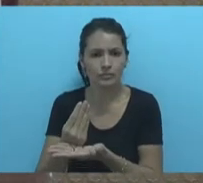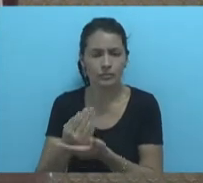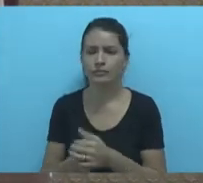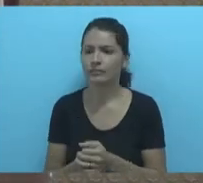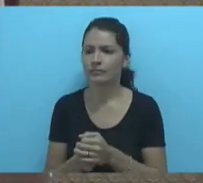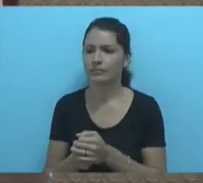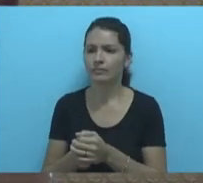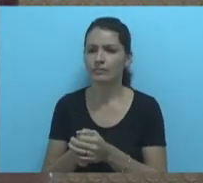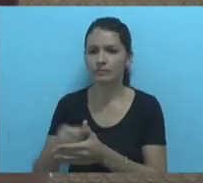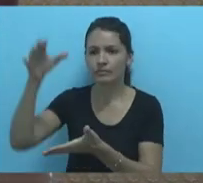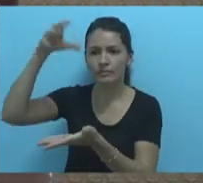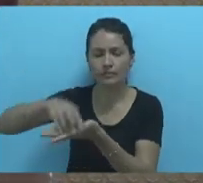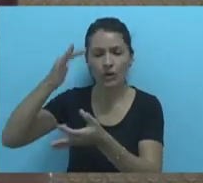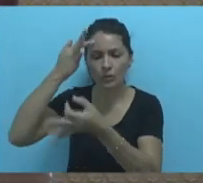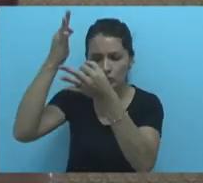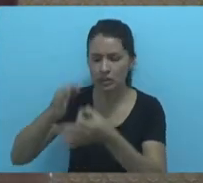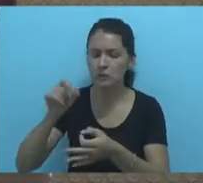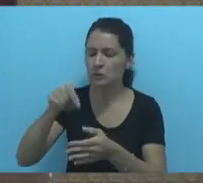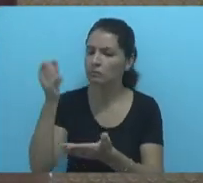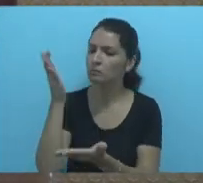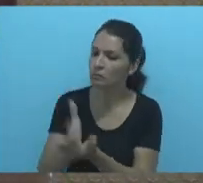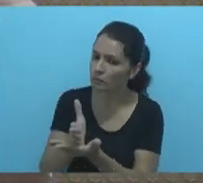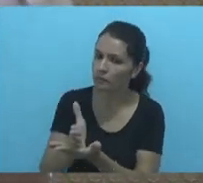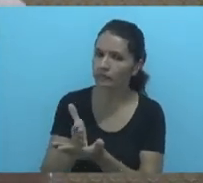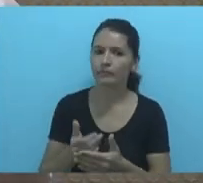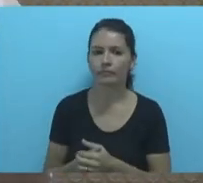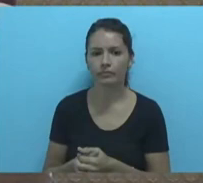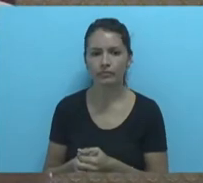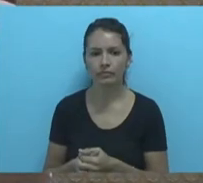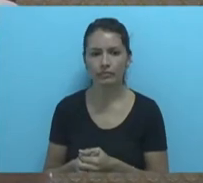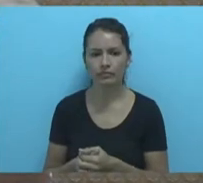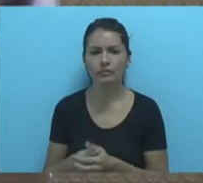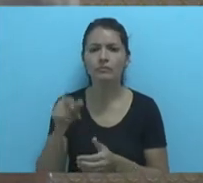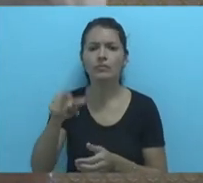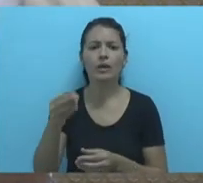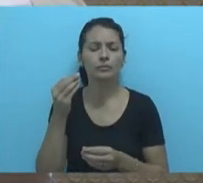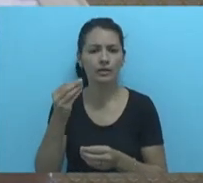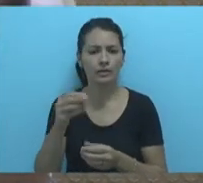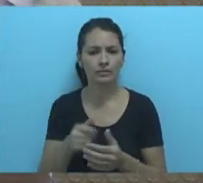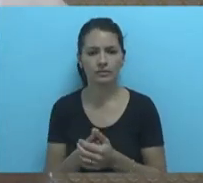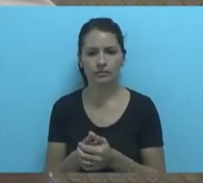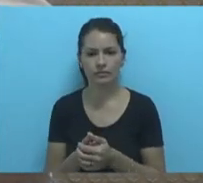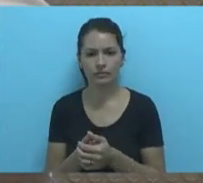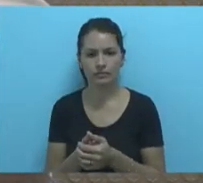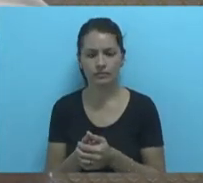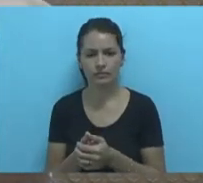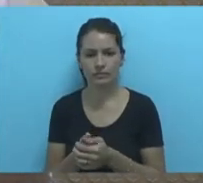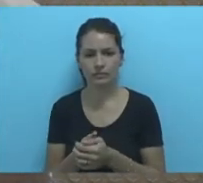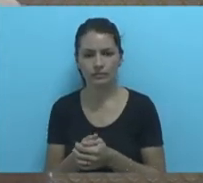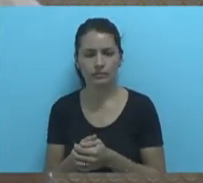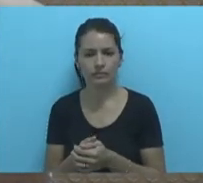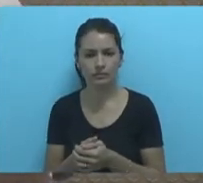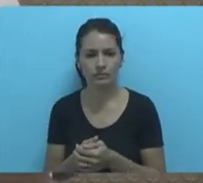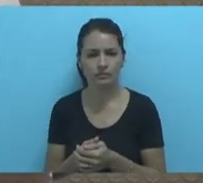estrados judiciales en donde se le llevan adelante los procesos judiciales. ¿Por qué lo hace? Porque no solamente no tiene inmunidad de proceso,